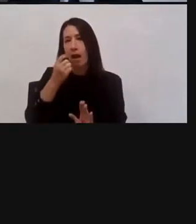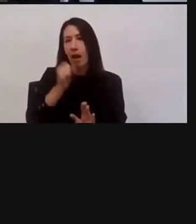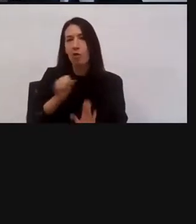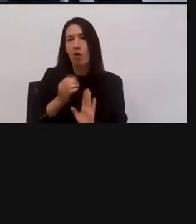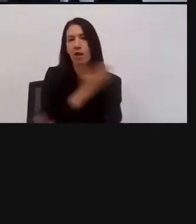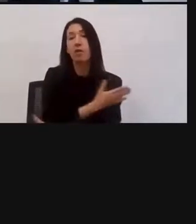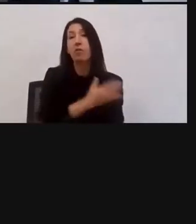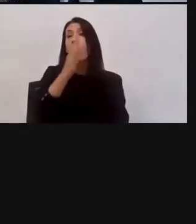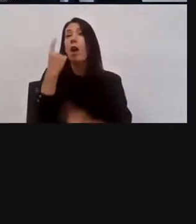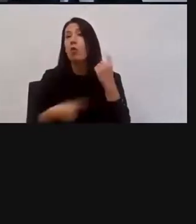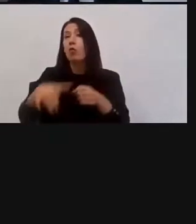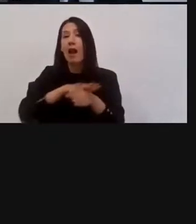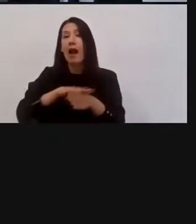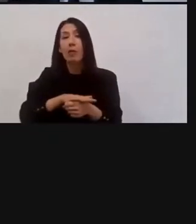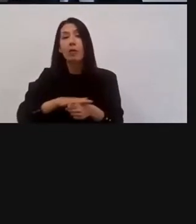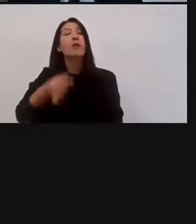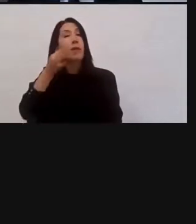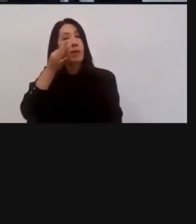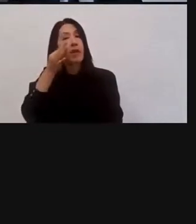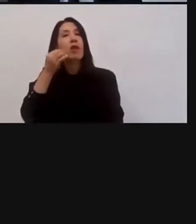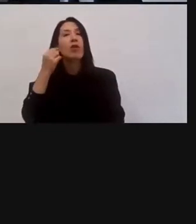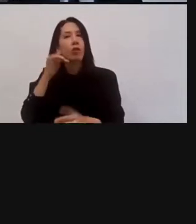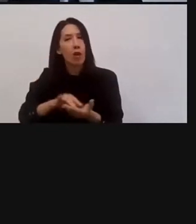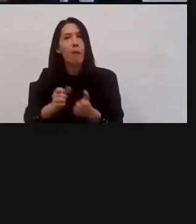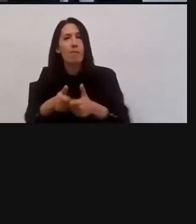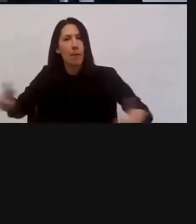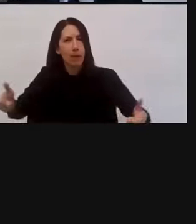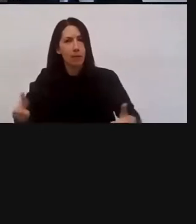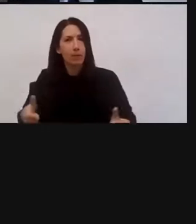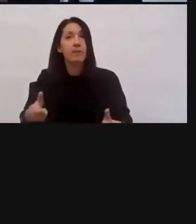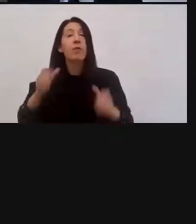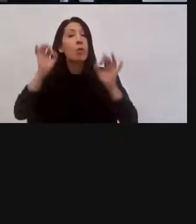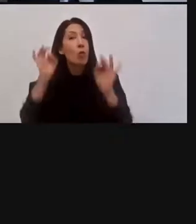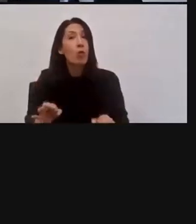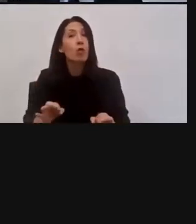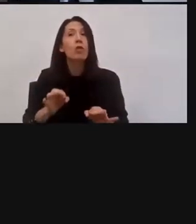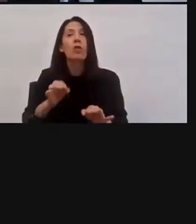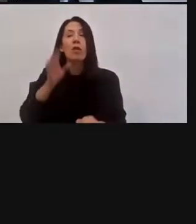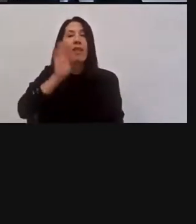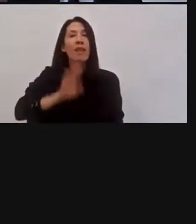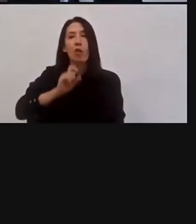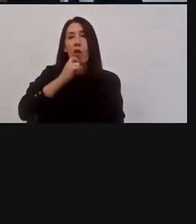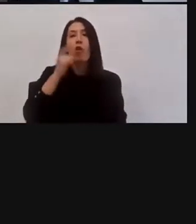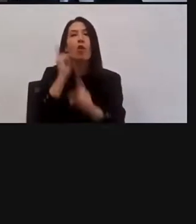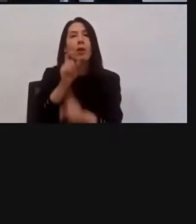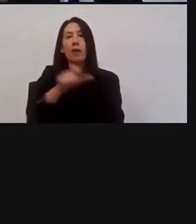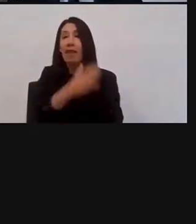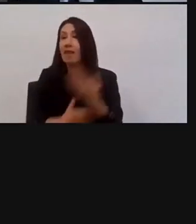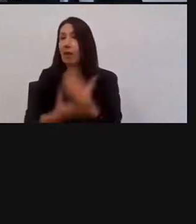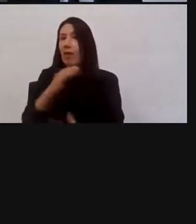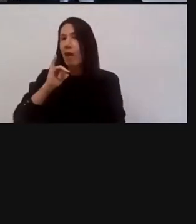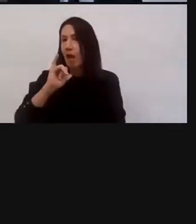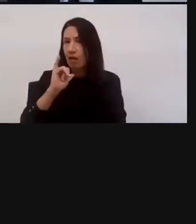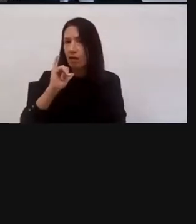algunos ámbitos se han registrado importantes aumentos. Precisamente, los delitos de odio contra las personas con